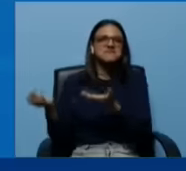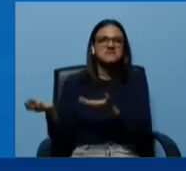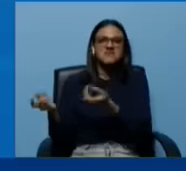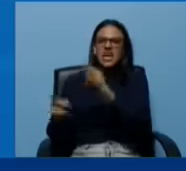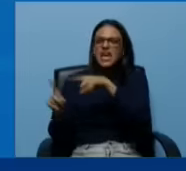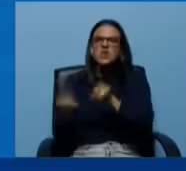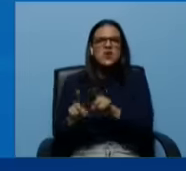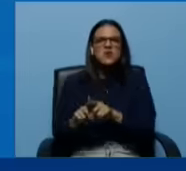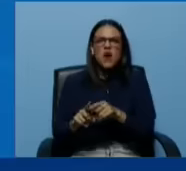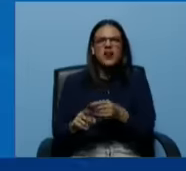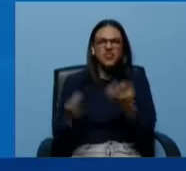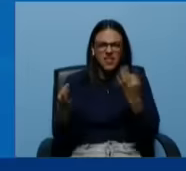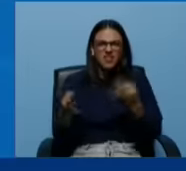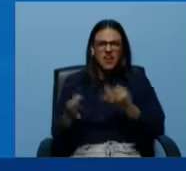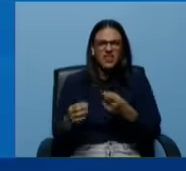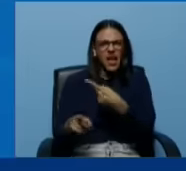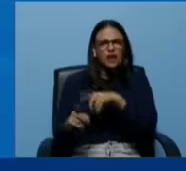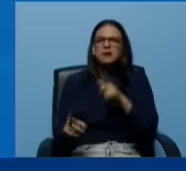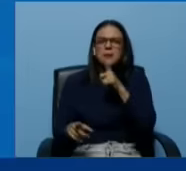decadente,